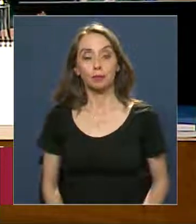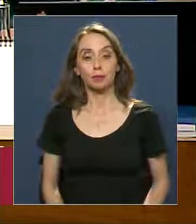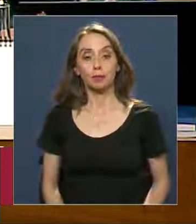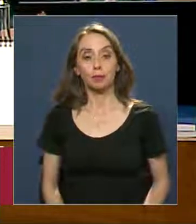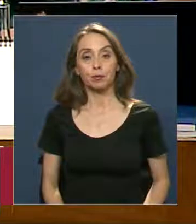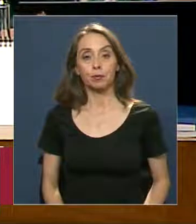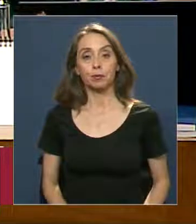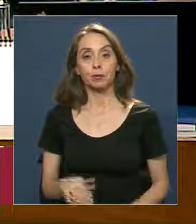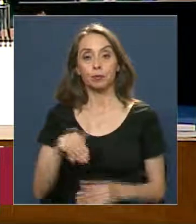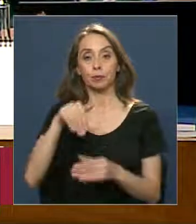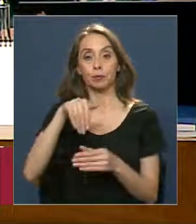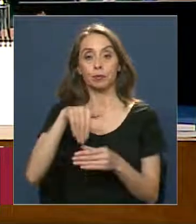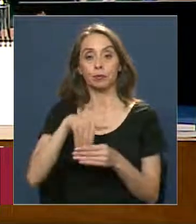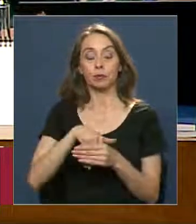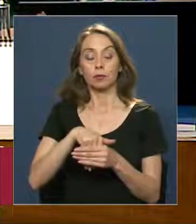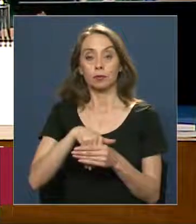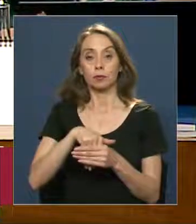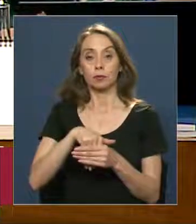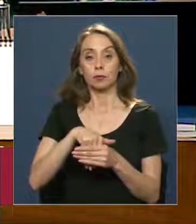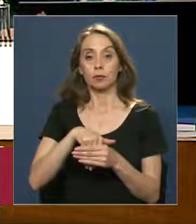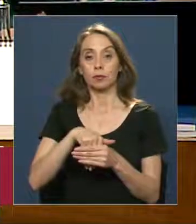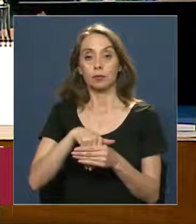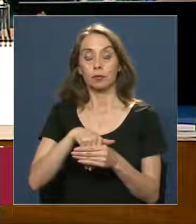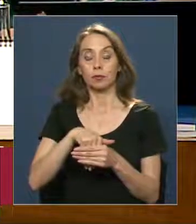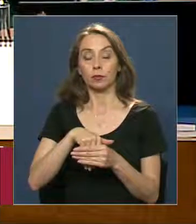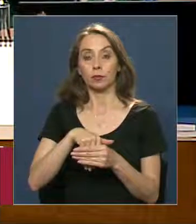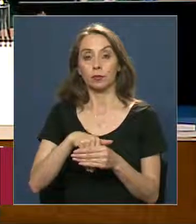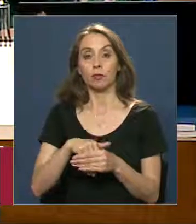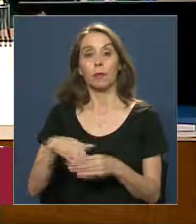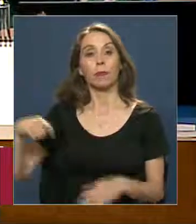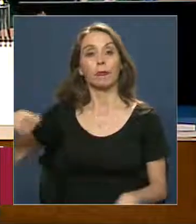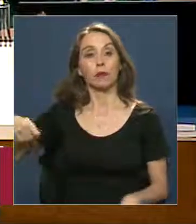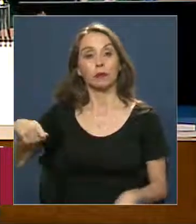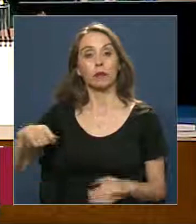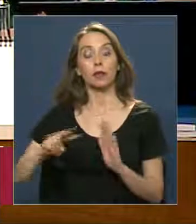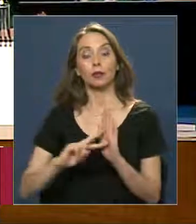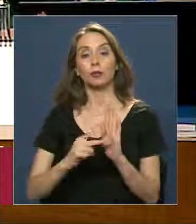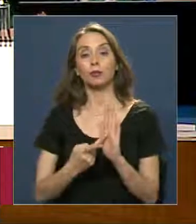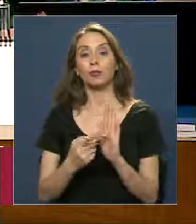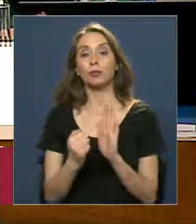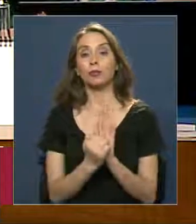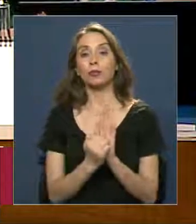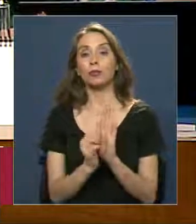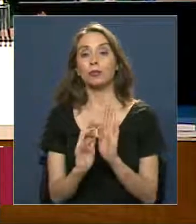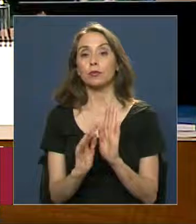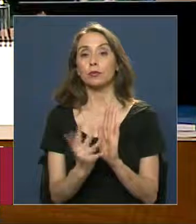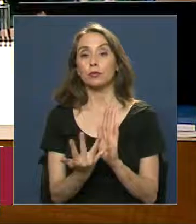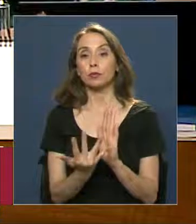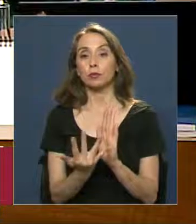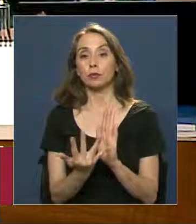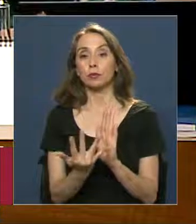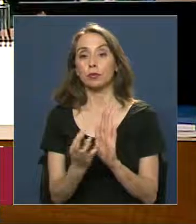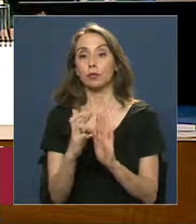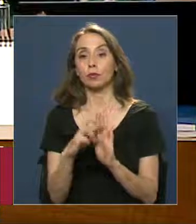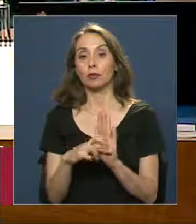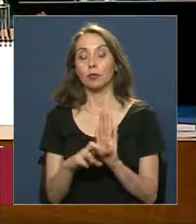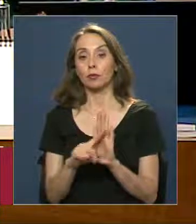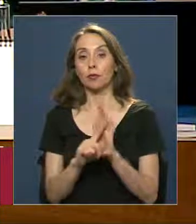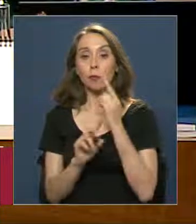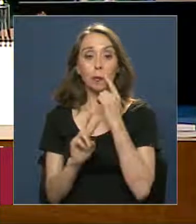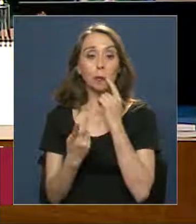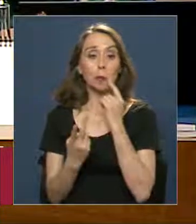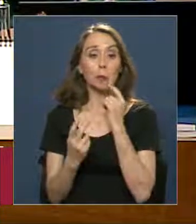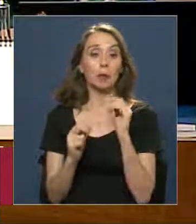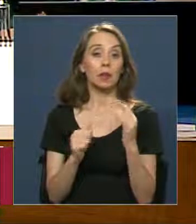En votación, la modificación incorporada por el Senado en el artículo 5 del proyecto, que pasaría a